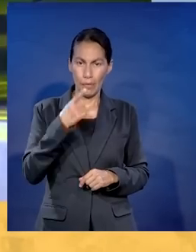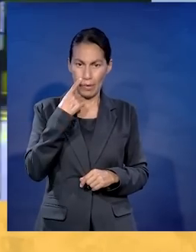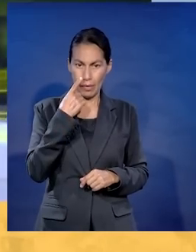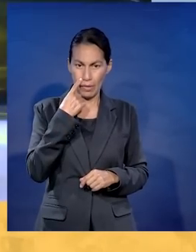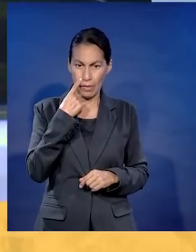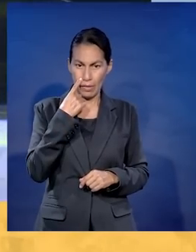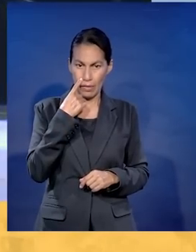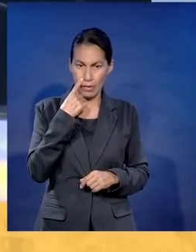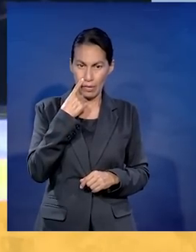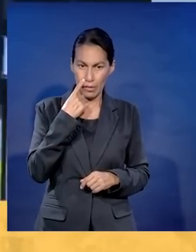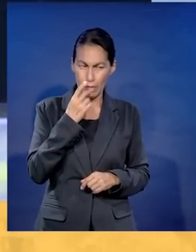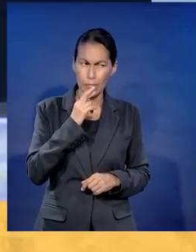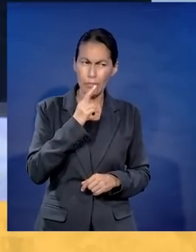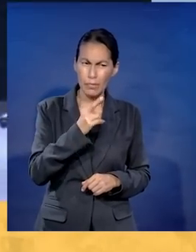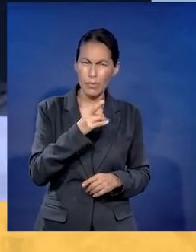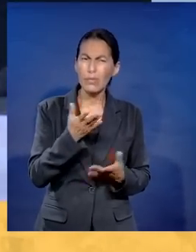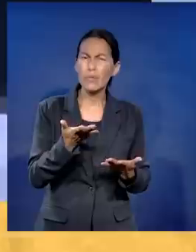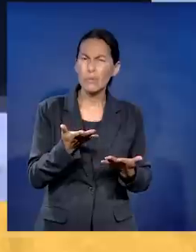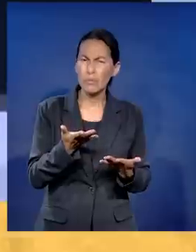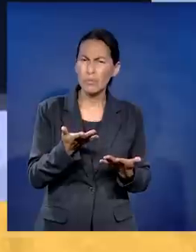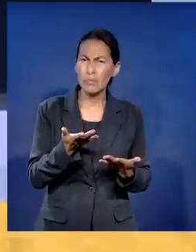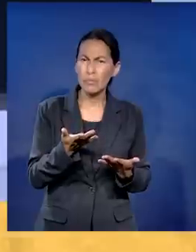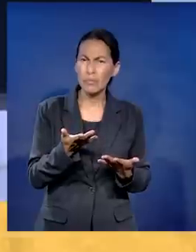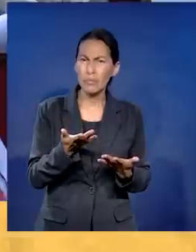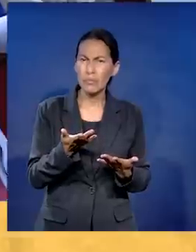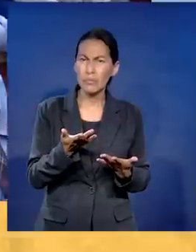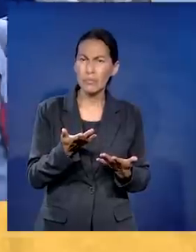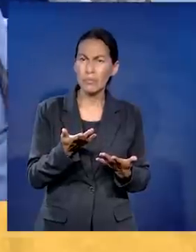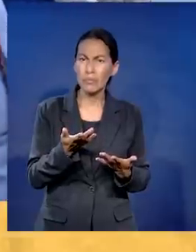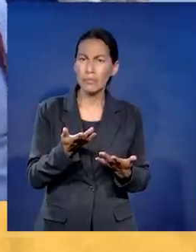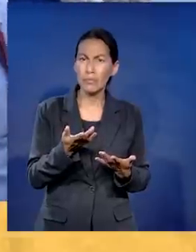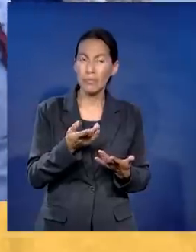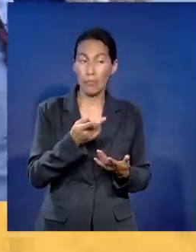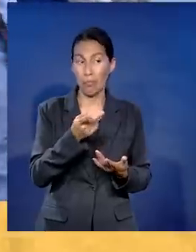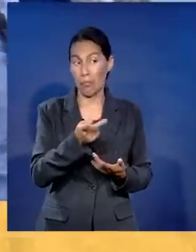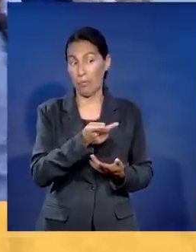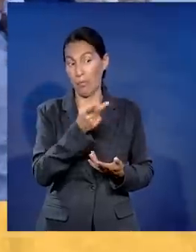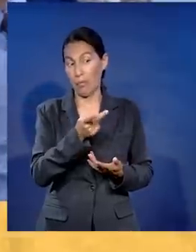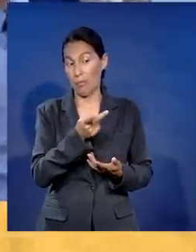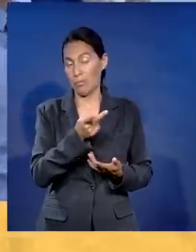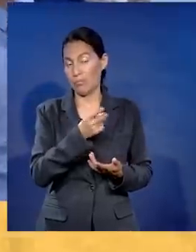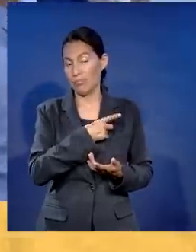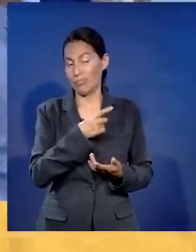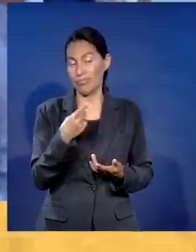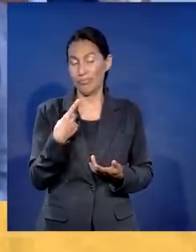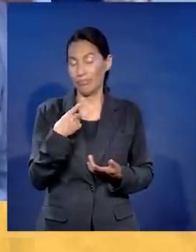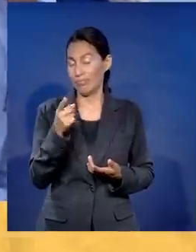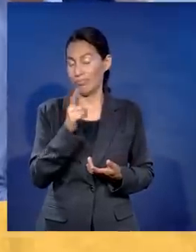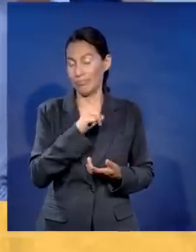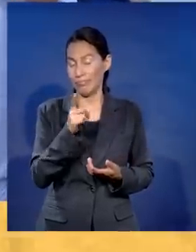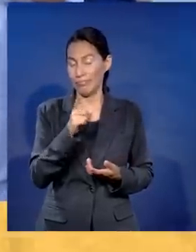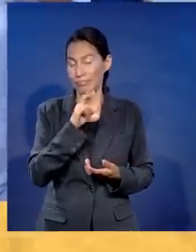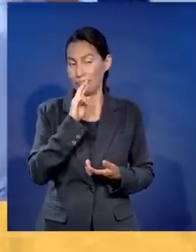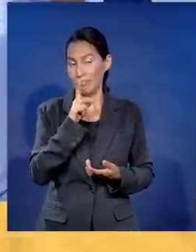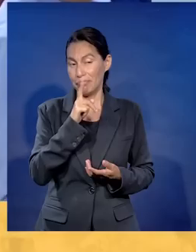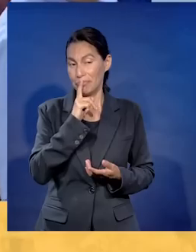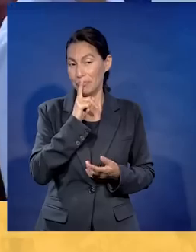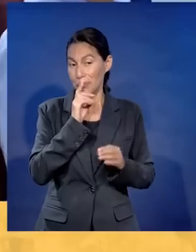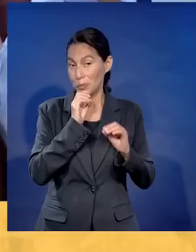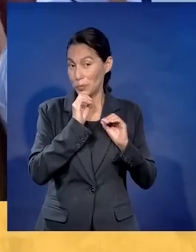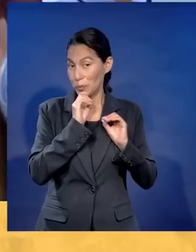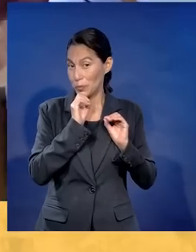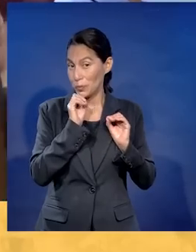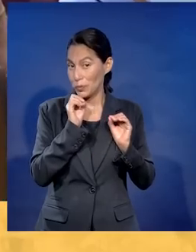como acuérdense Cómo hay que contestarle al otro no ande preguntando lo que no debe dile sí